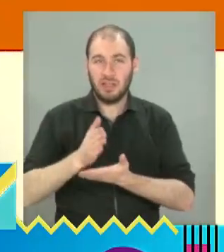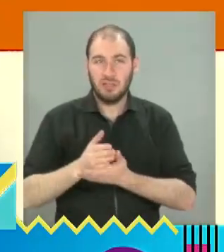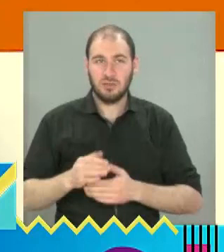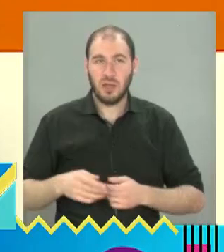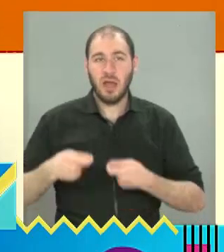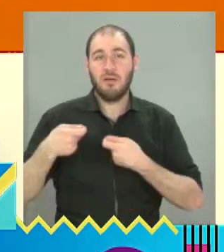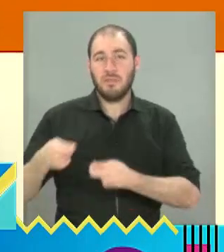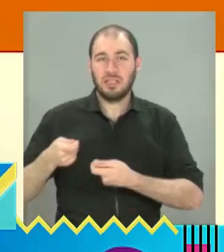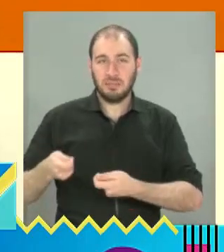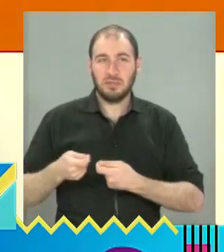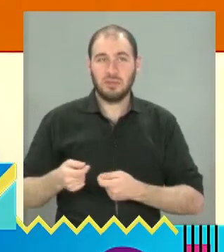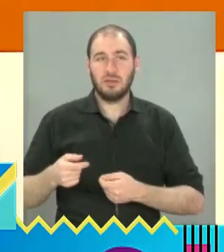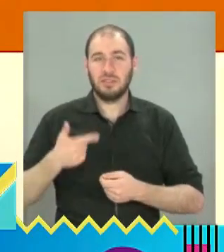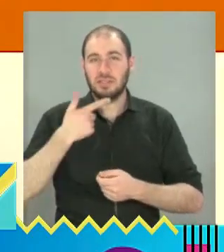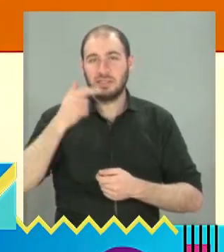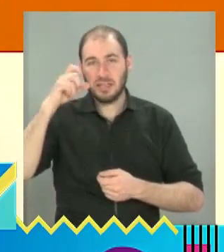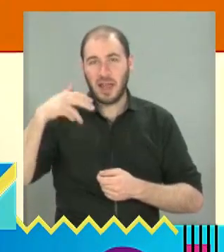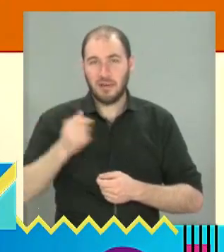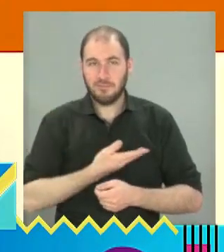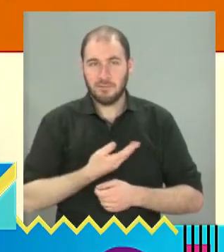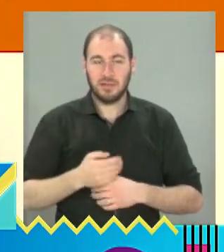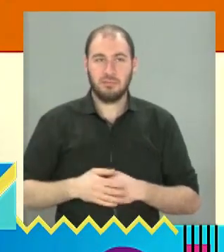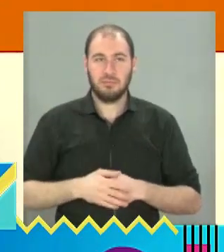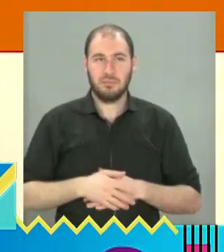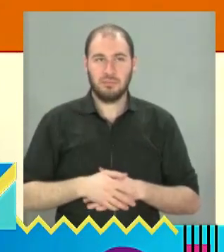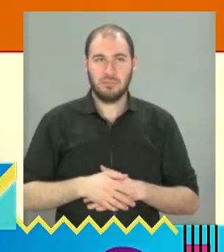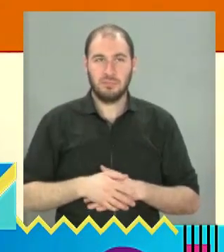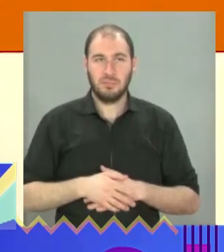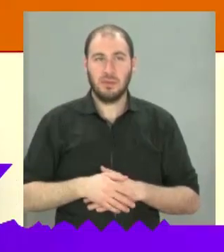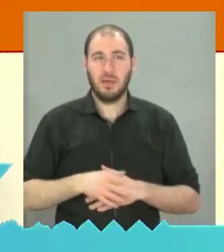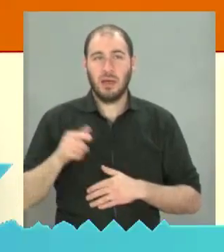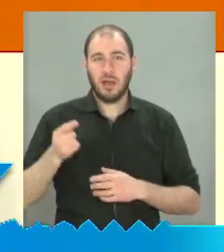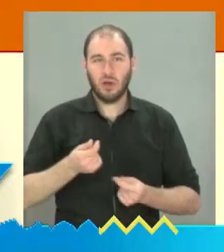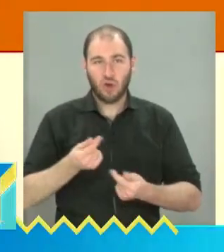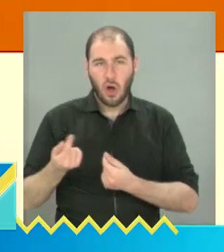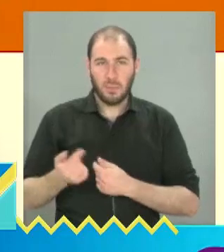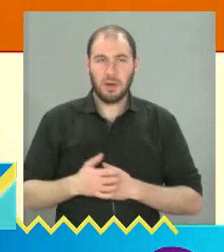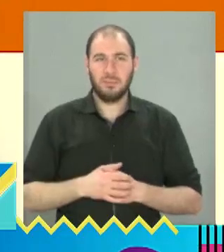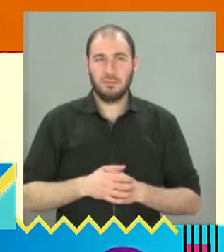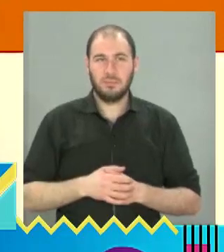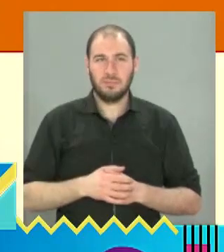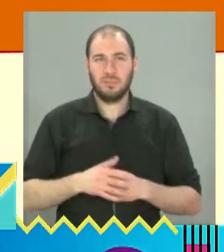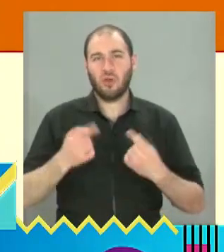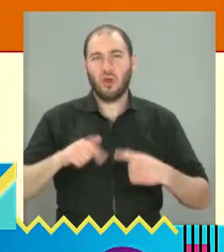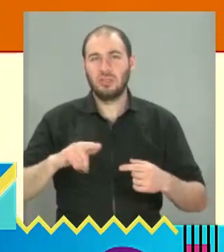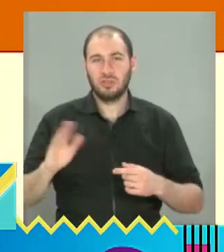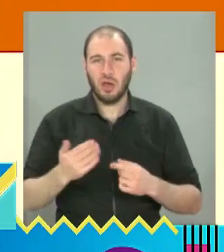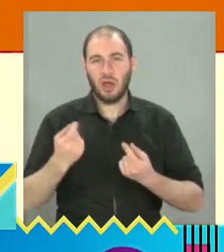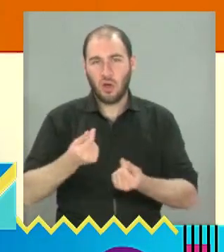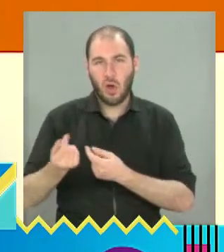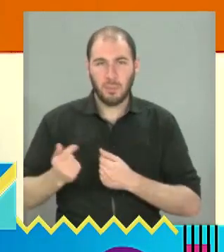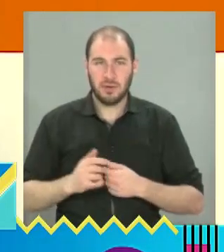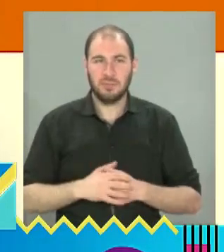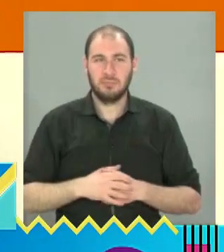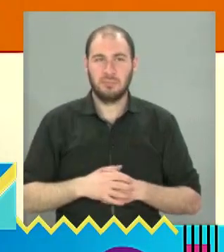con financiamiento de la CENAF. Entonces se van a comprar todos los aparatos que se